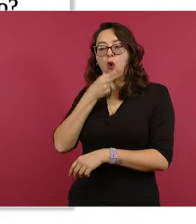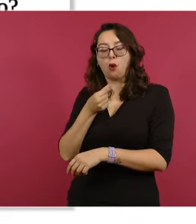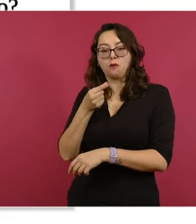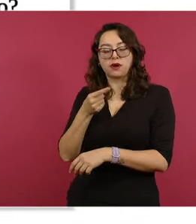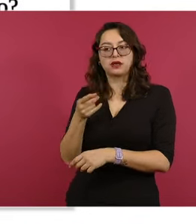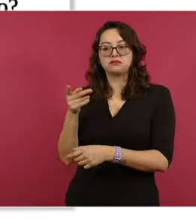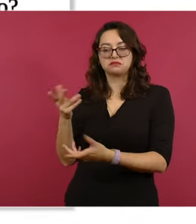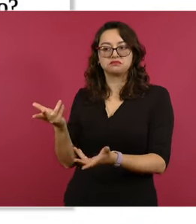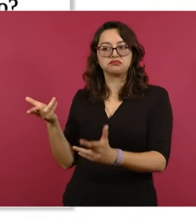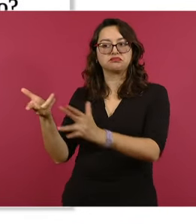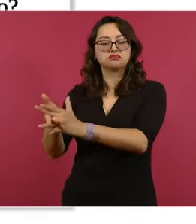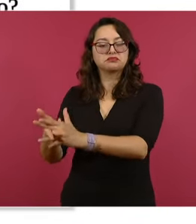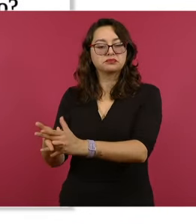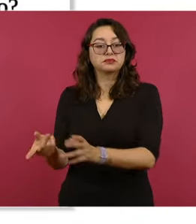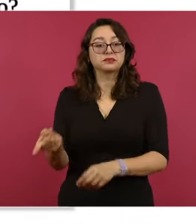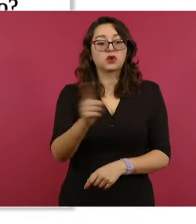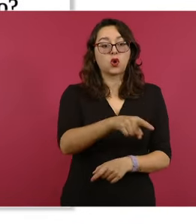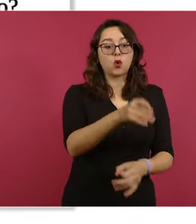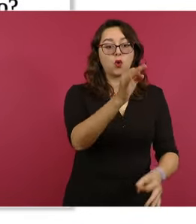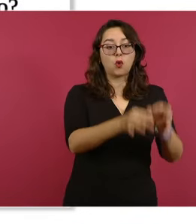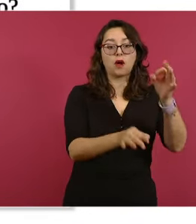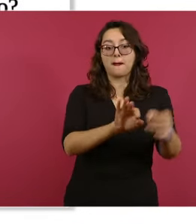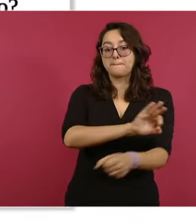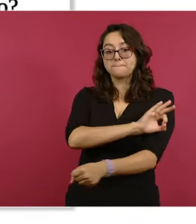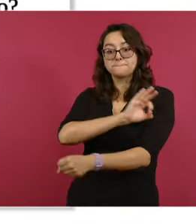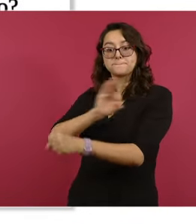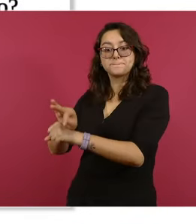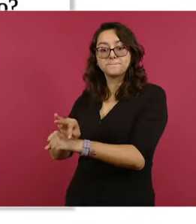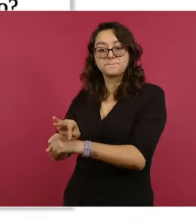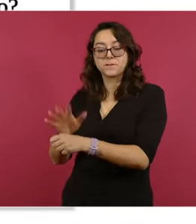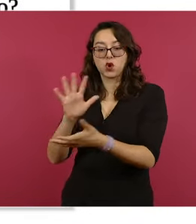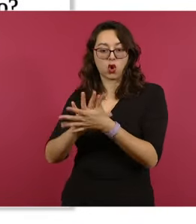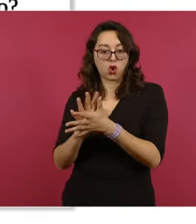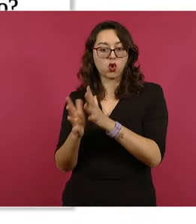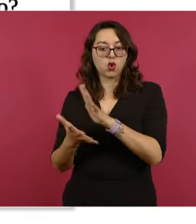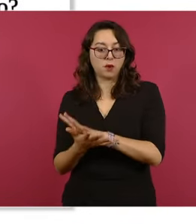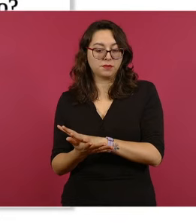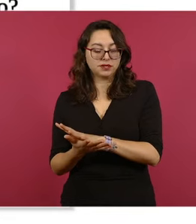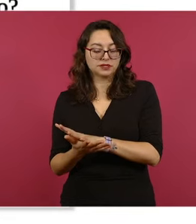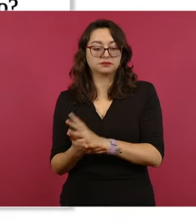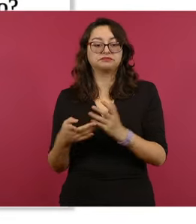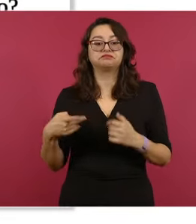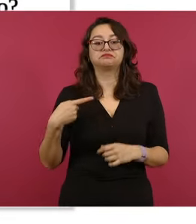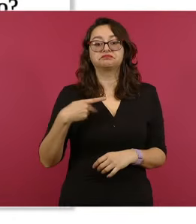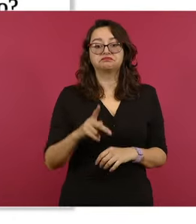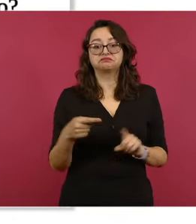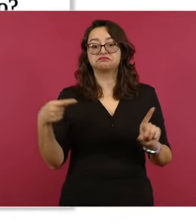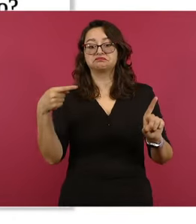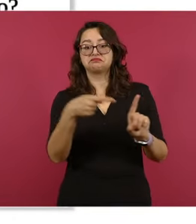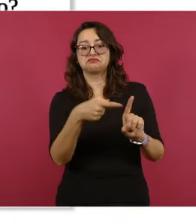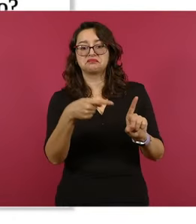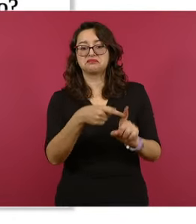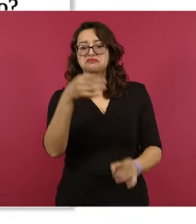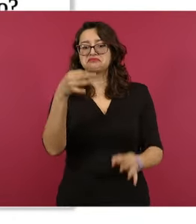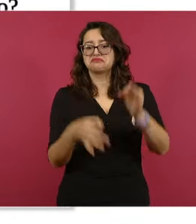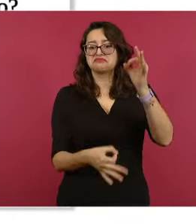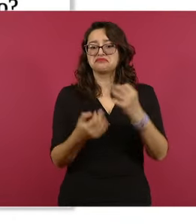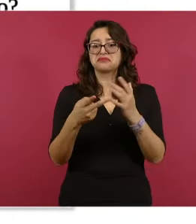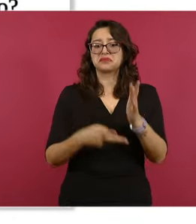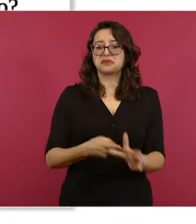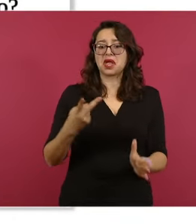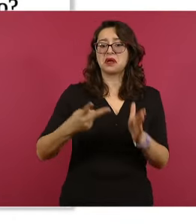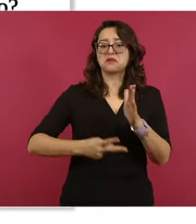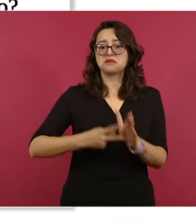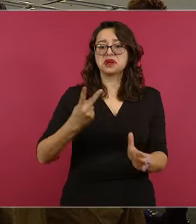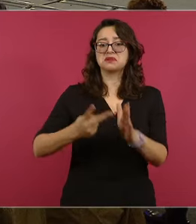liberado por un juez, a pesar de estar acusado además por otros delitos, aunque continuará el proceso legal en